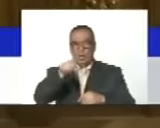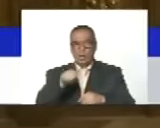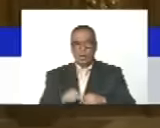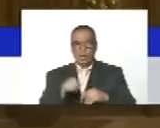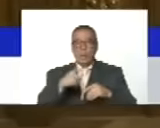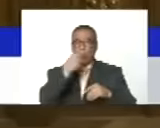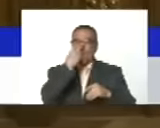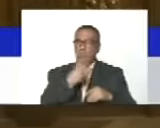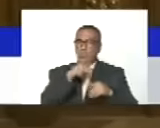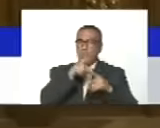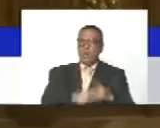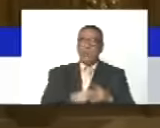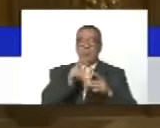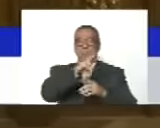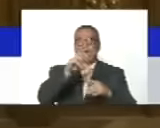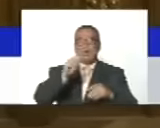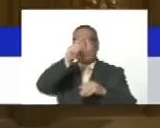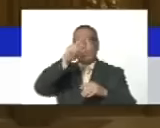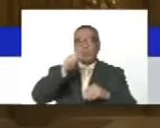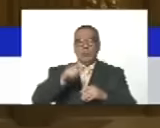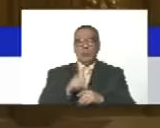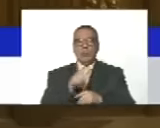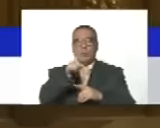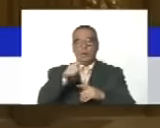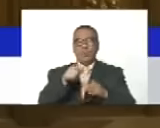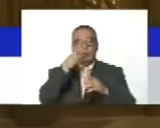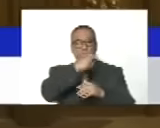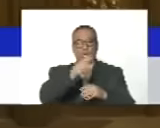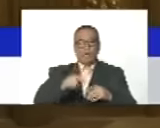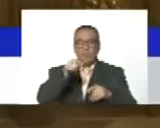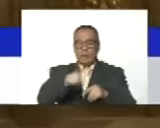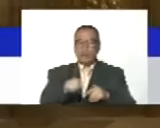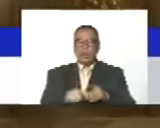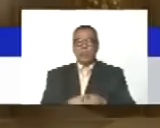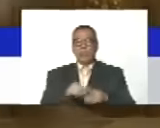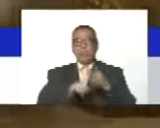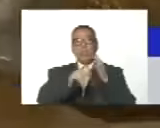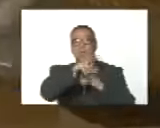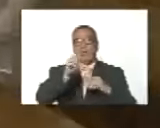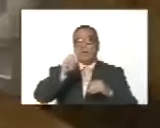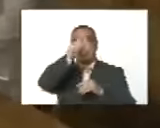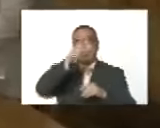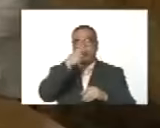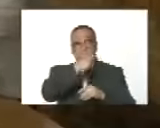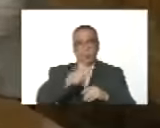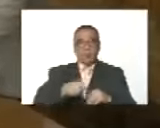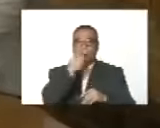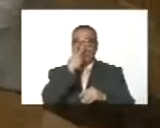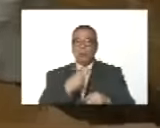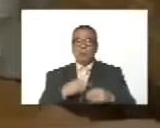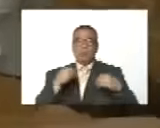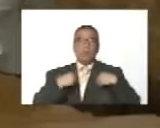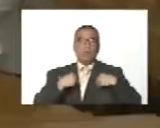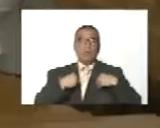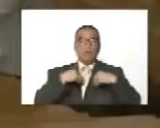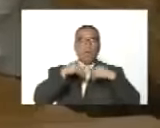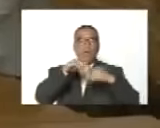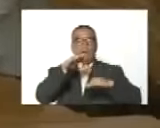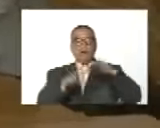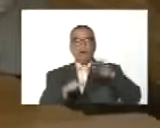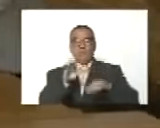de la pobreza al 20% de su población, de la pobreza extrema, 30% de su población es pobre y vive en condiciones